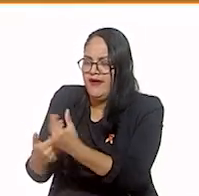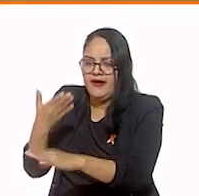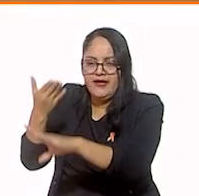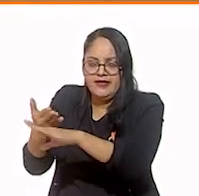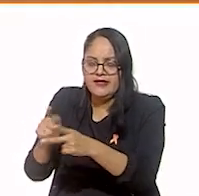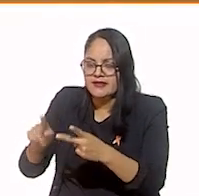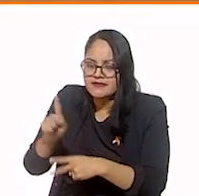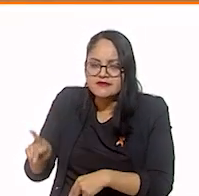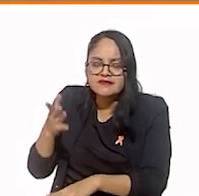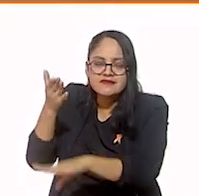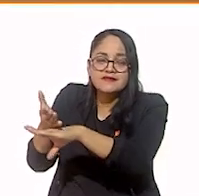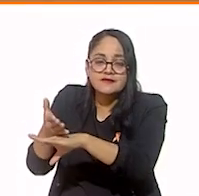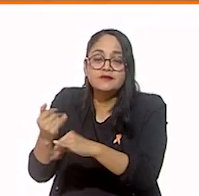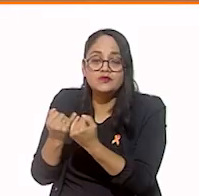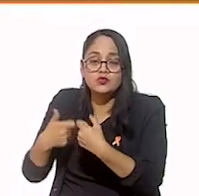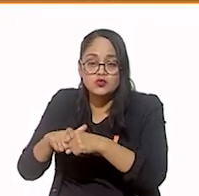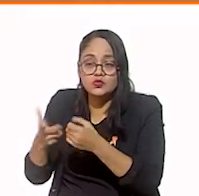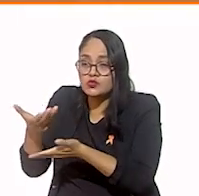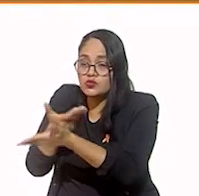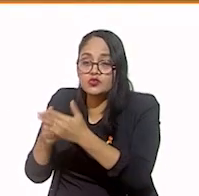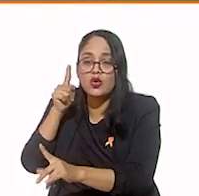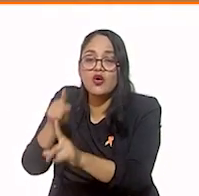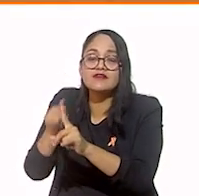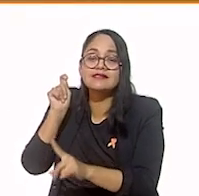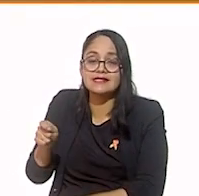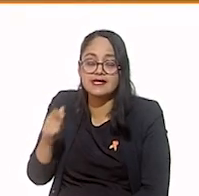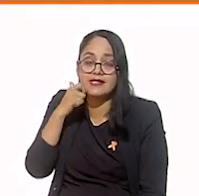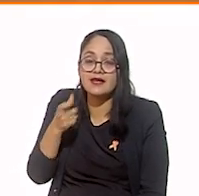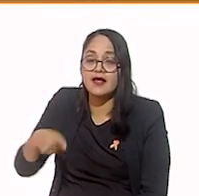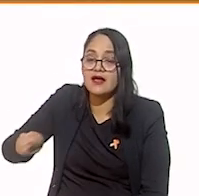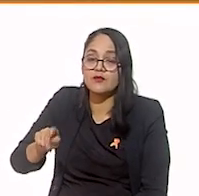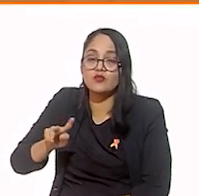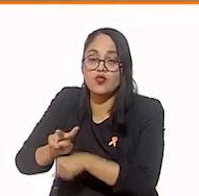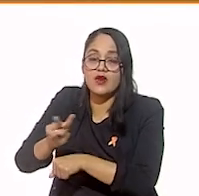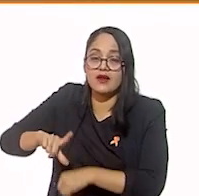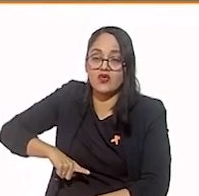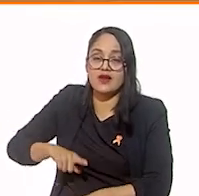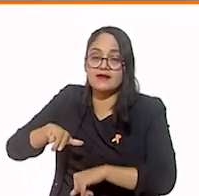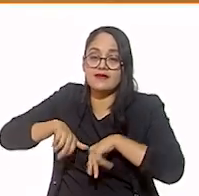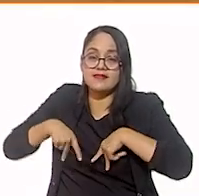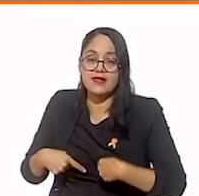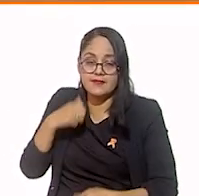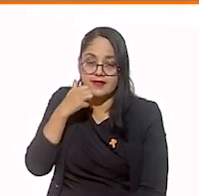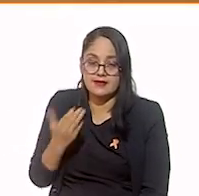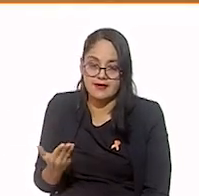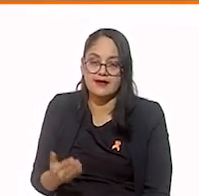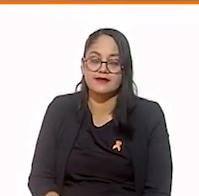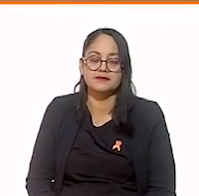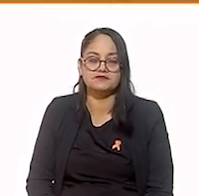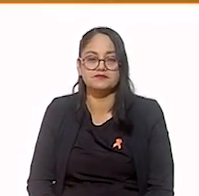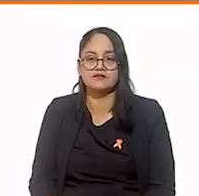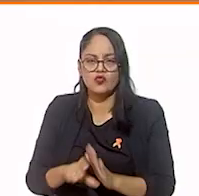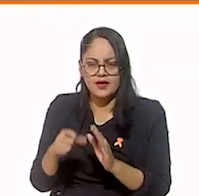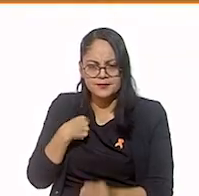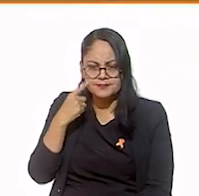económicamente al pueblo venezolano y socialmente también, con el objetivo, digamos, de debilitar la legitimidad del gobierno, ¿no? Entonces, claro, evidentemente, cuando lo